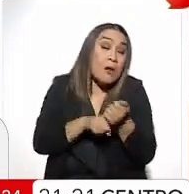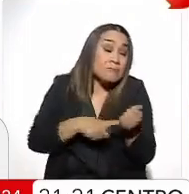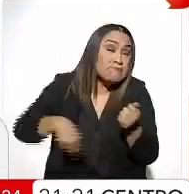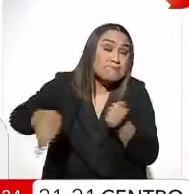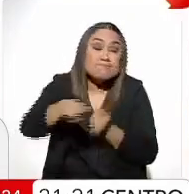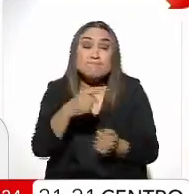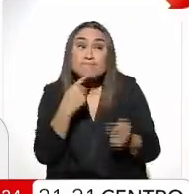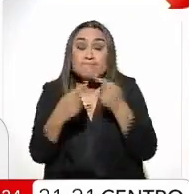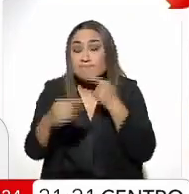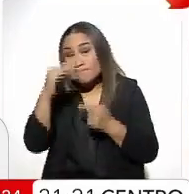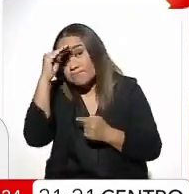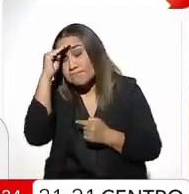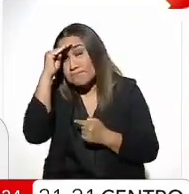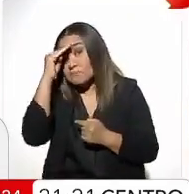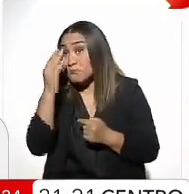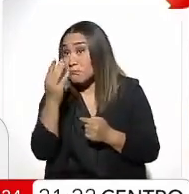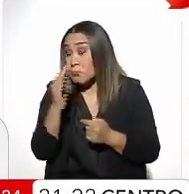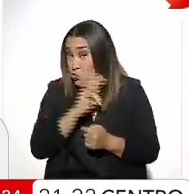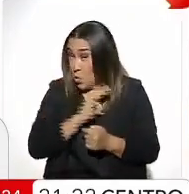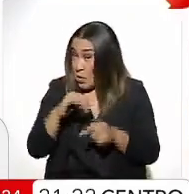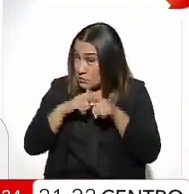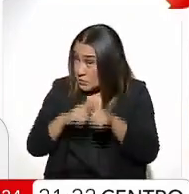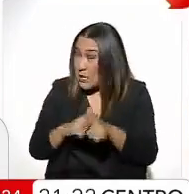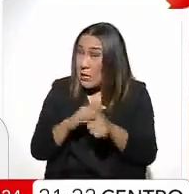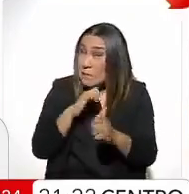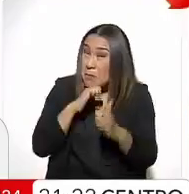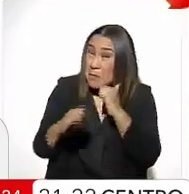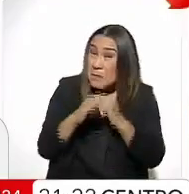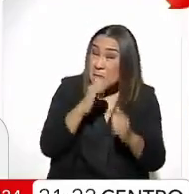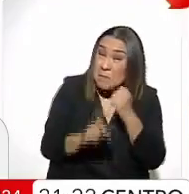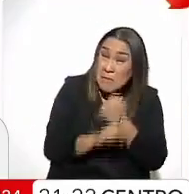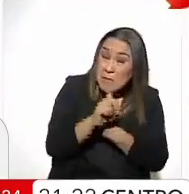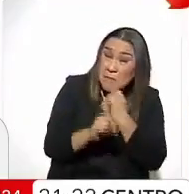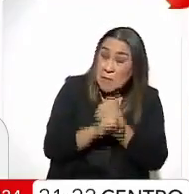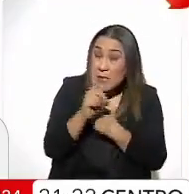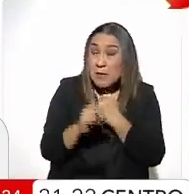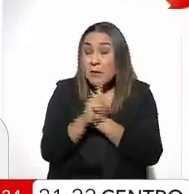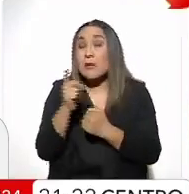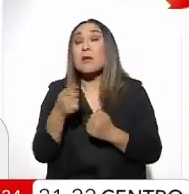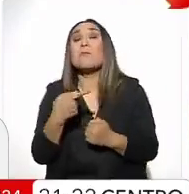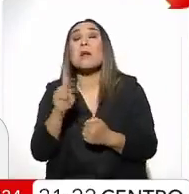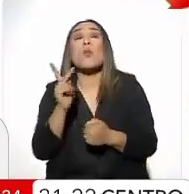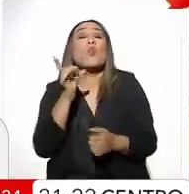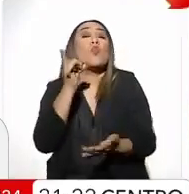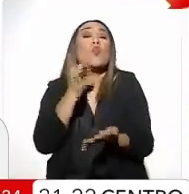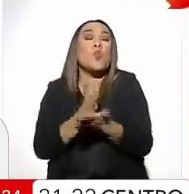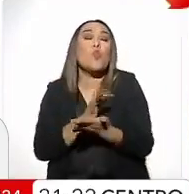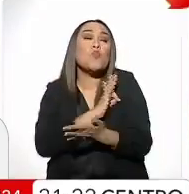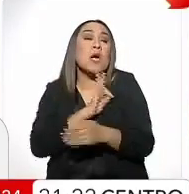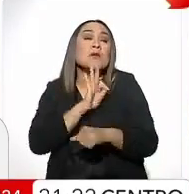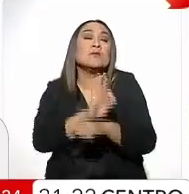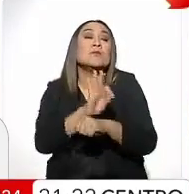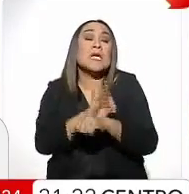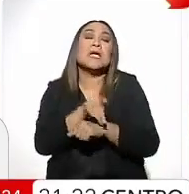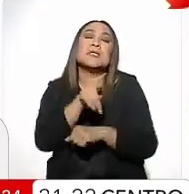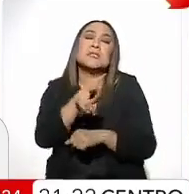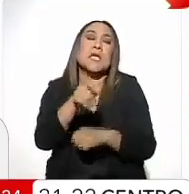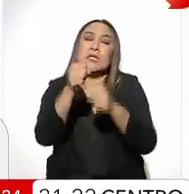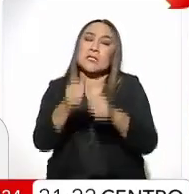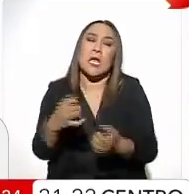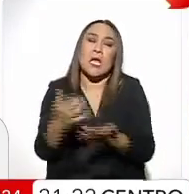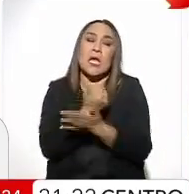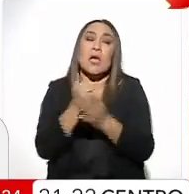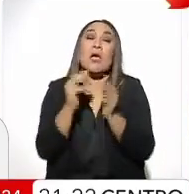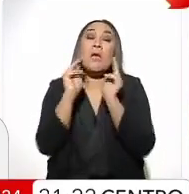si entran a un conflicto, entonces los únicos que van a beneficiar va a ser el cartel